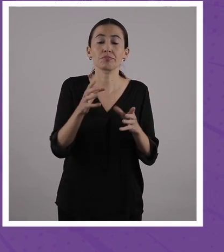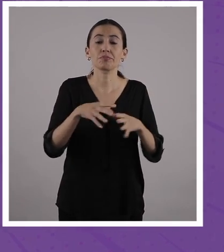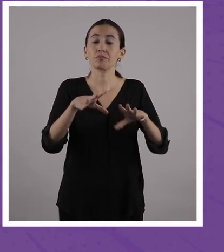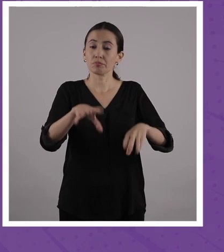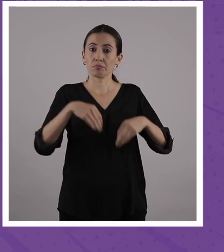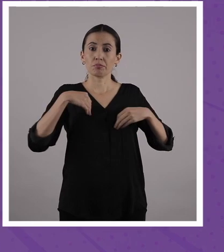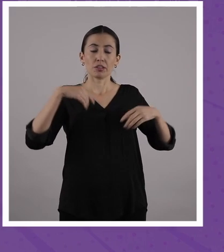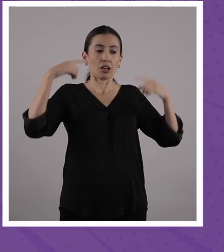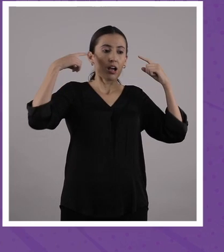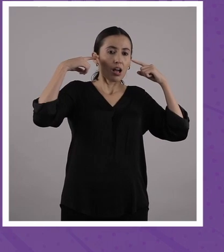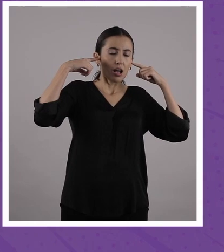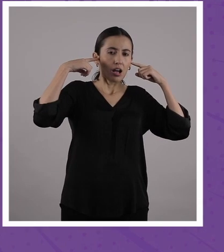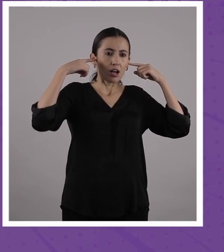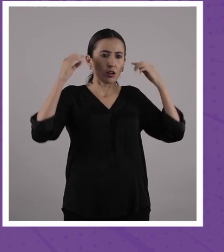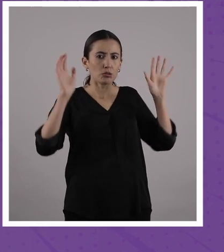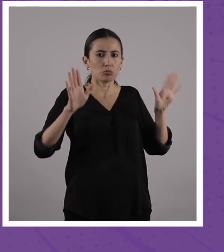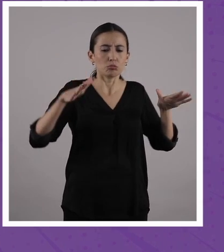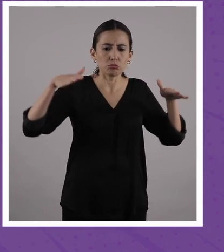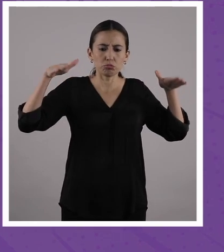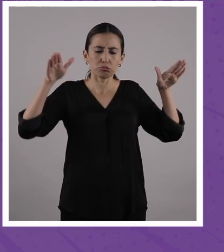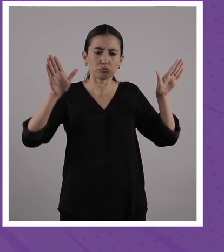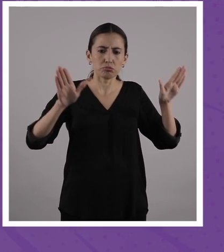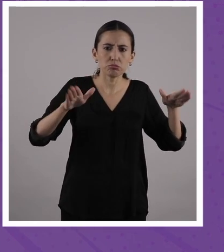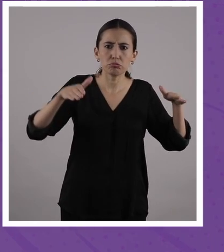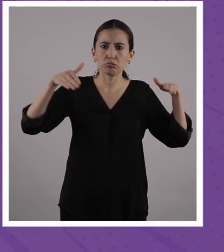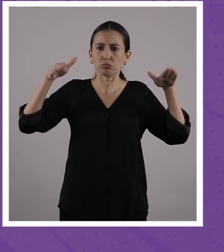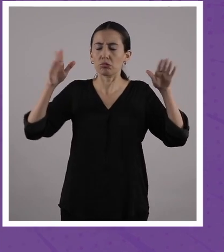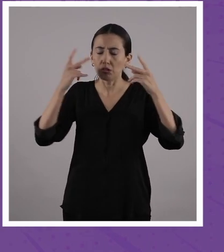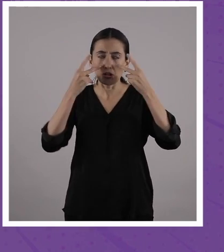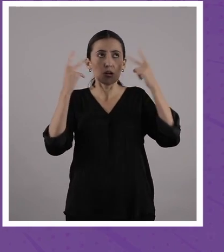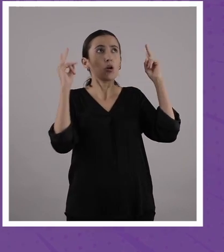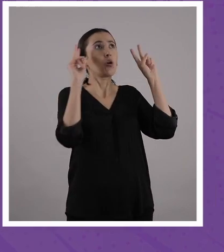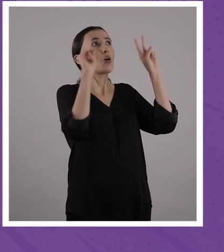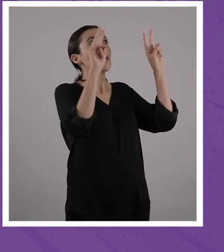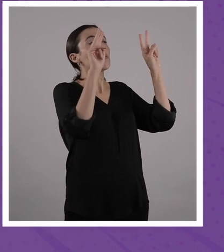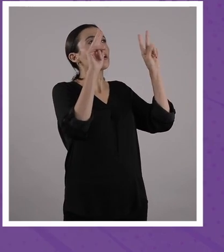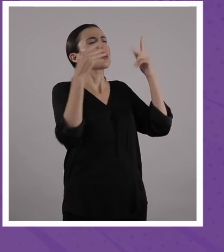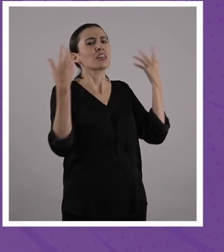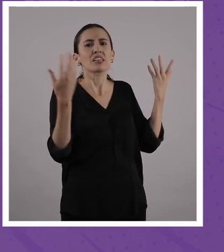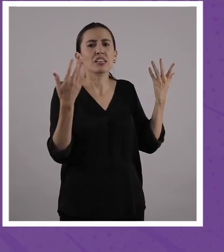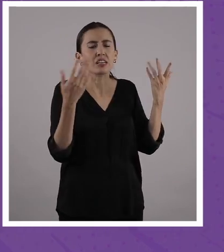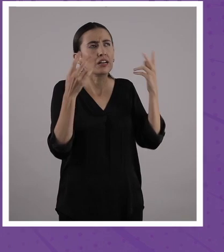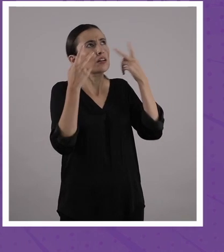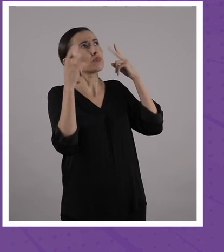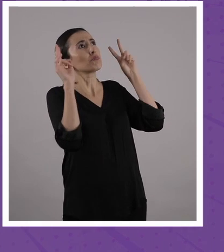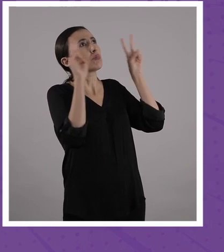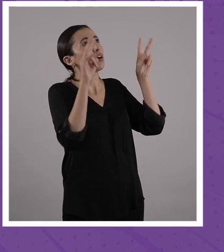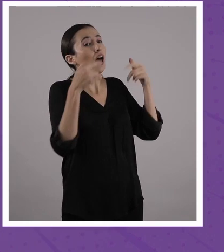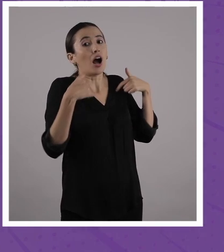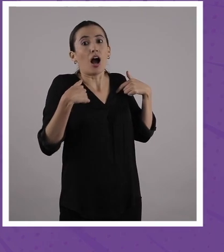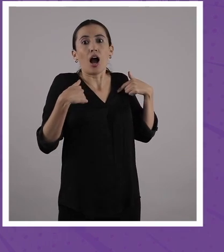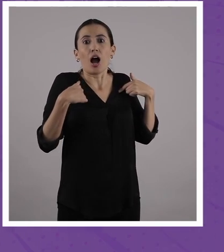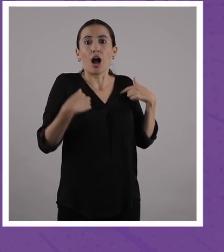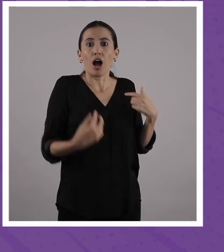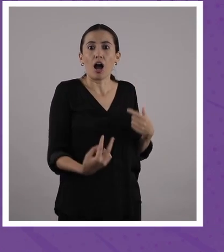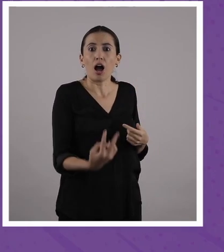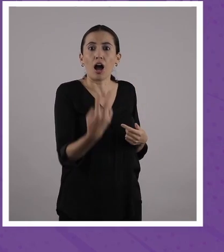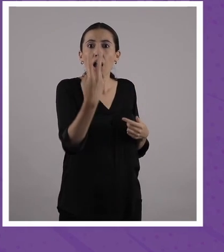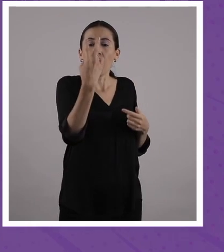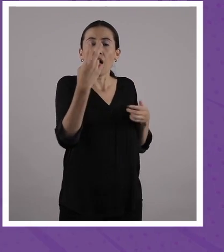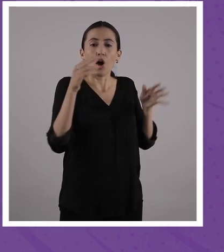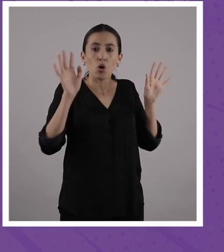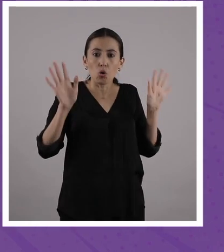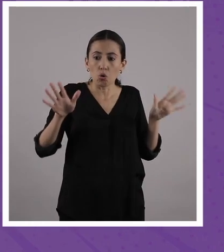de repente escuchó el aleteo de unas alas. Con cuidado levantó su cabeza para observar qué es lo que sucedía y vio